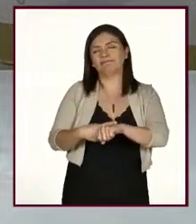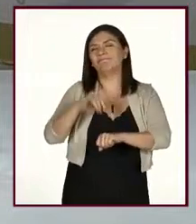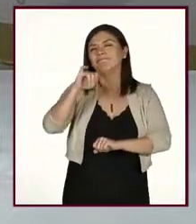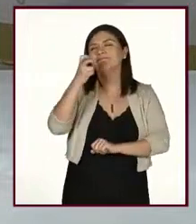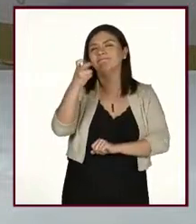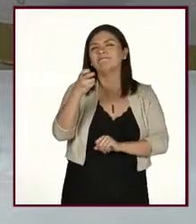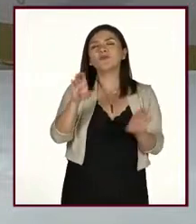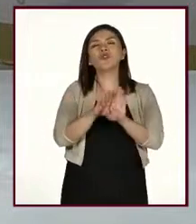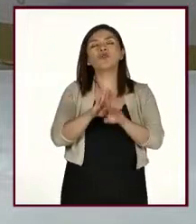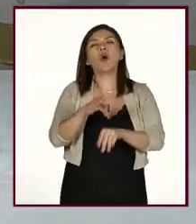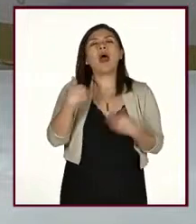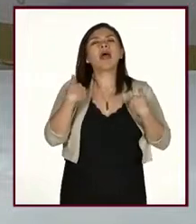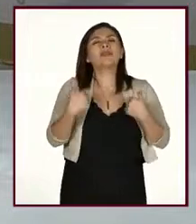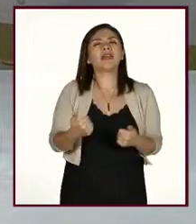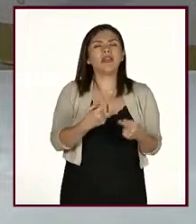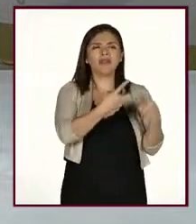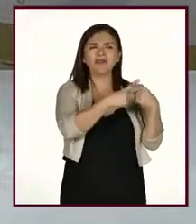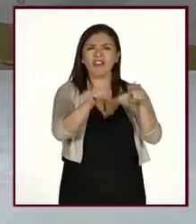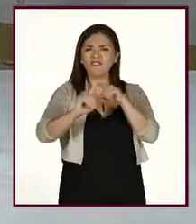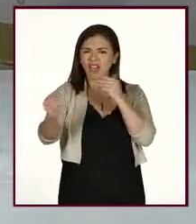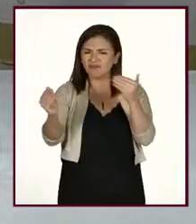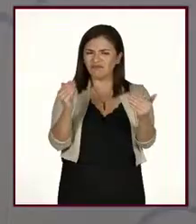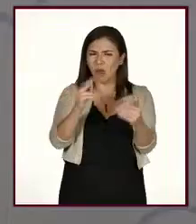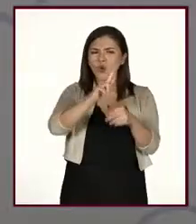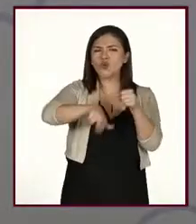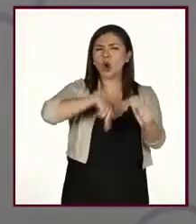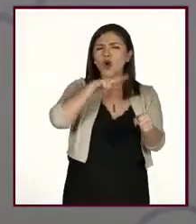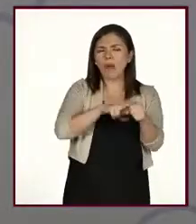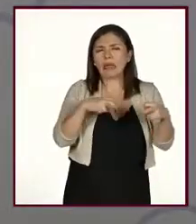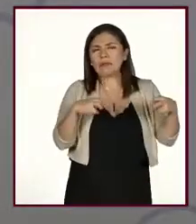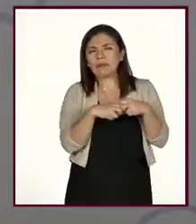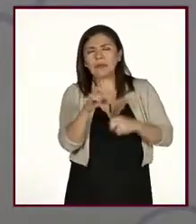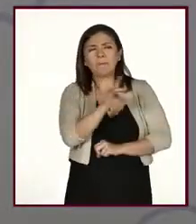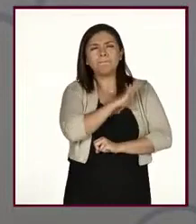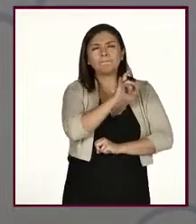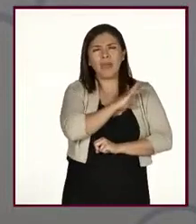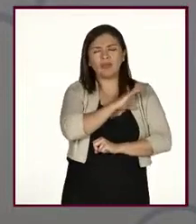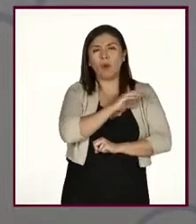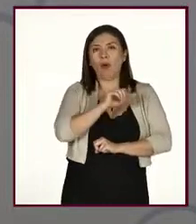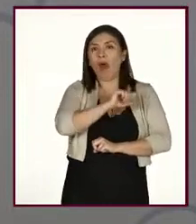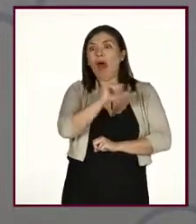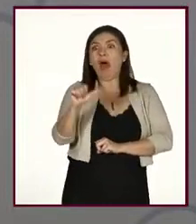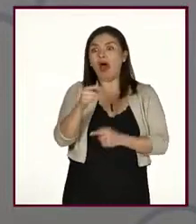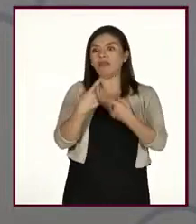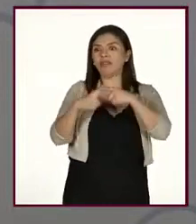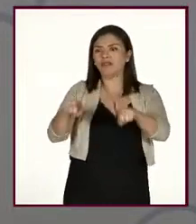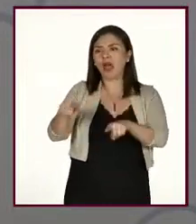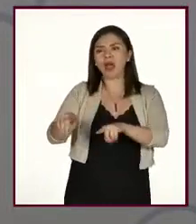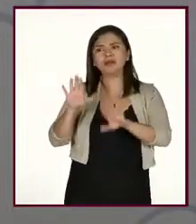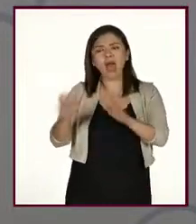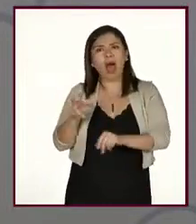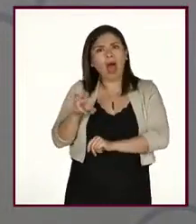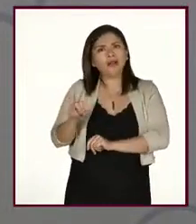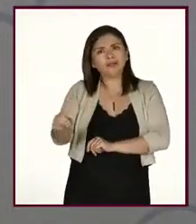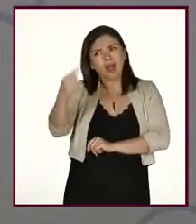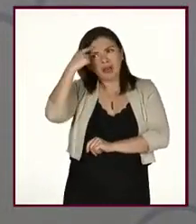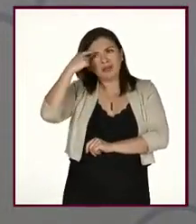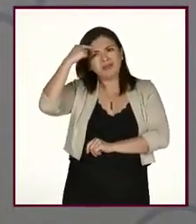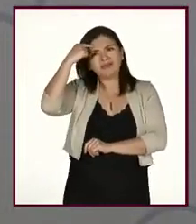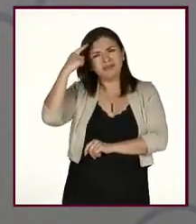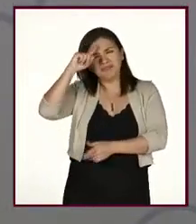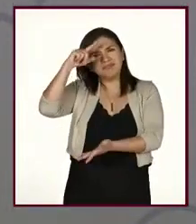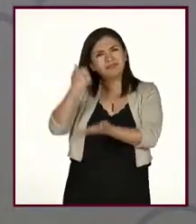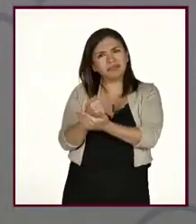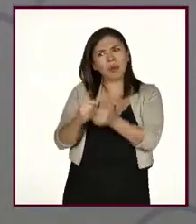podemos diferenciar como una ansiedad normal que podemos sentir todos a cuando se convierte en una ansiedad patológica, pues es precisamente